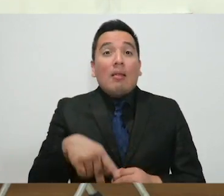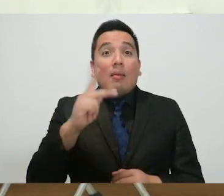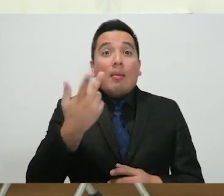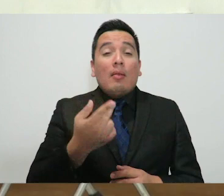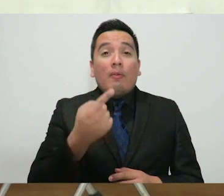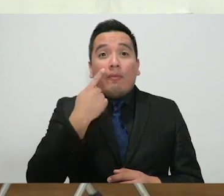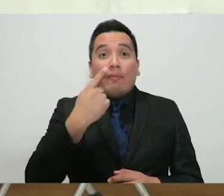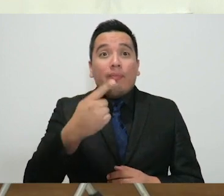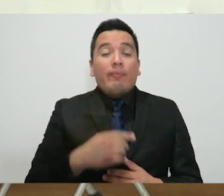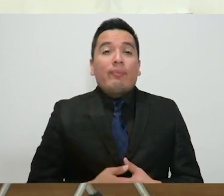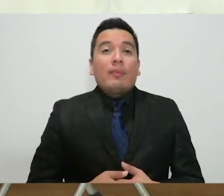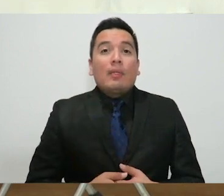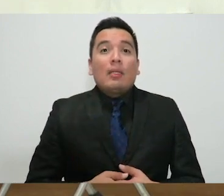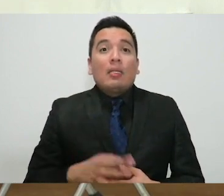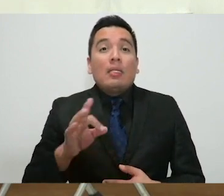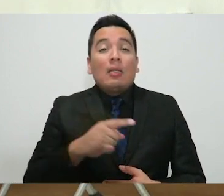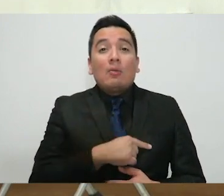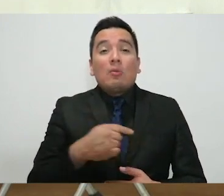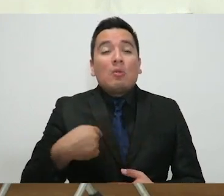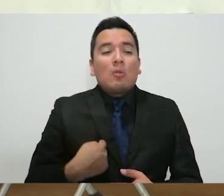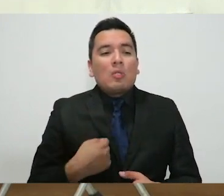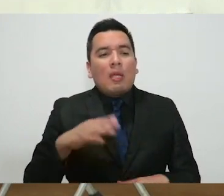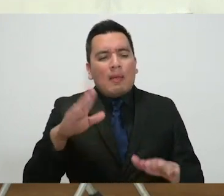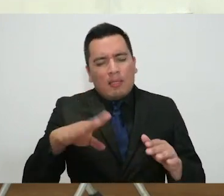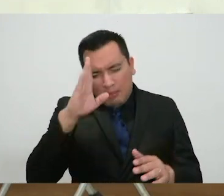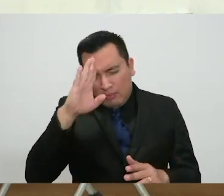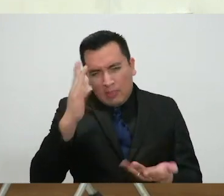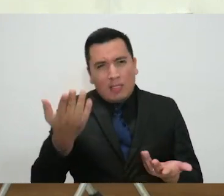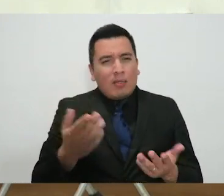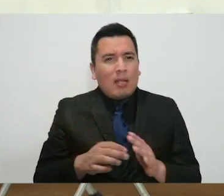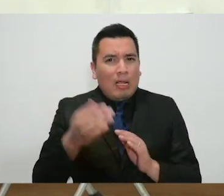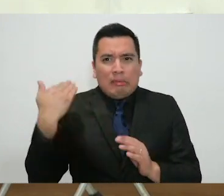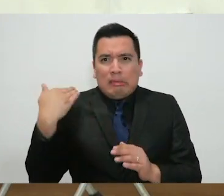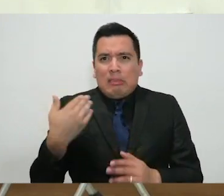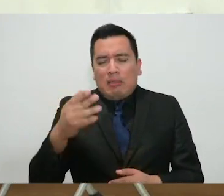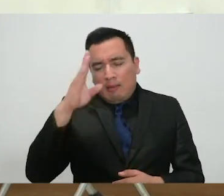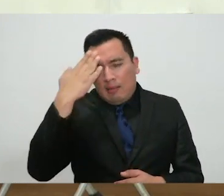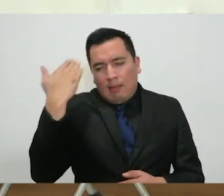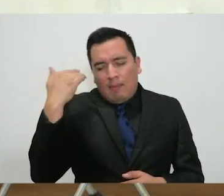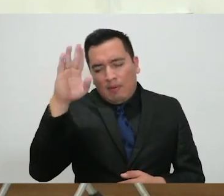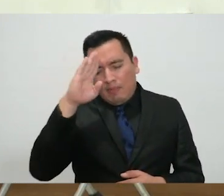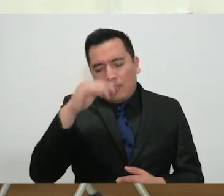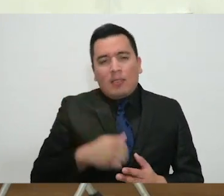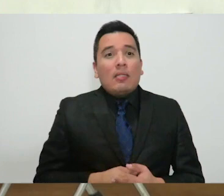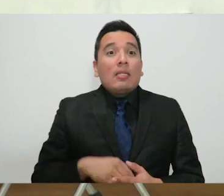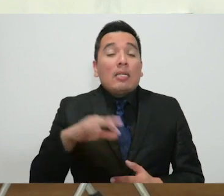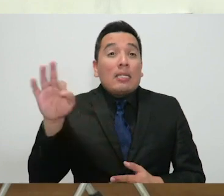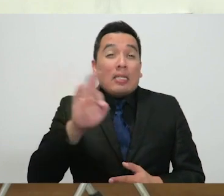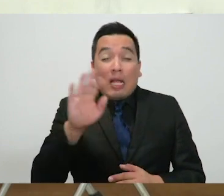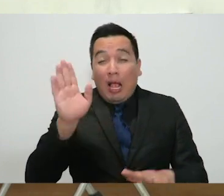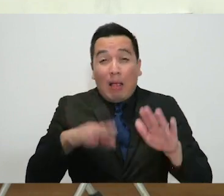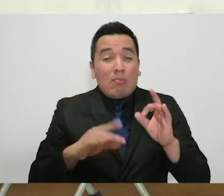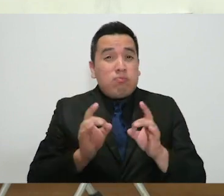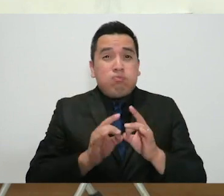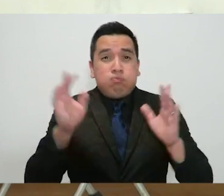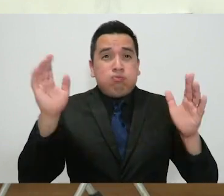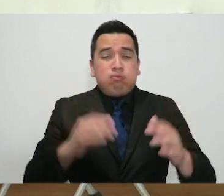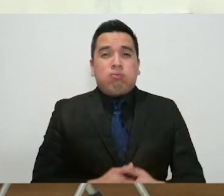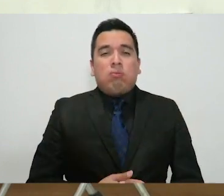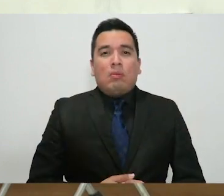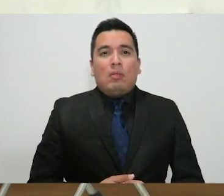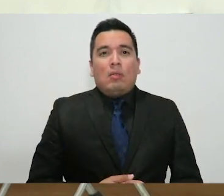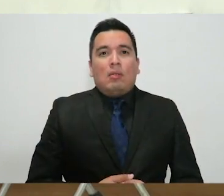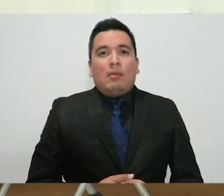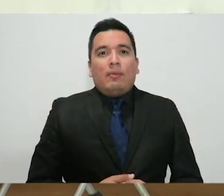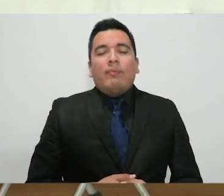pero realmente todavía no habíamos reflexionado hasta este último proceso electoral de que ese día suceden muchas cosas, y lo